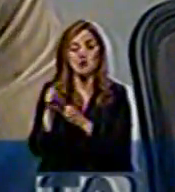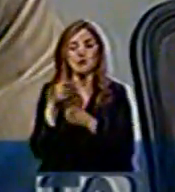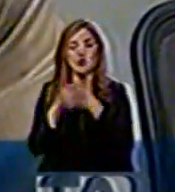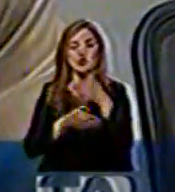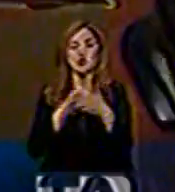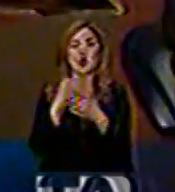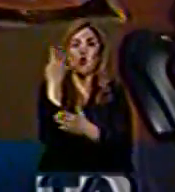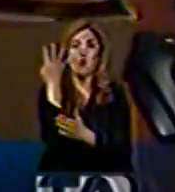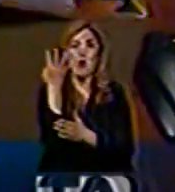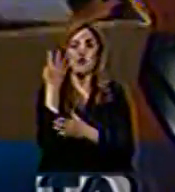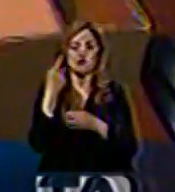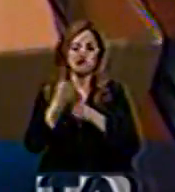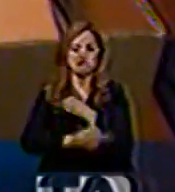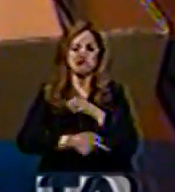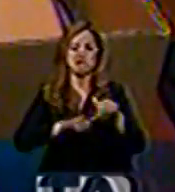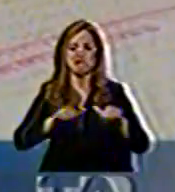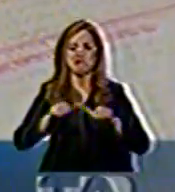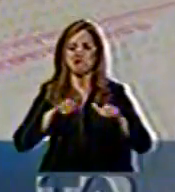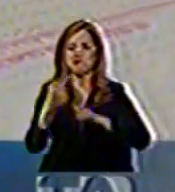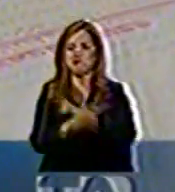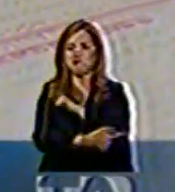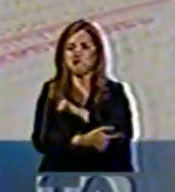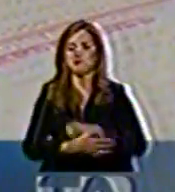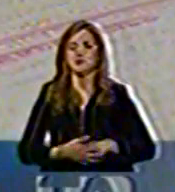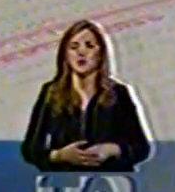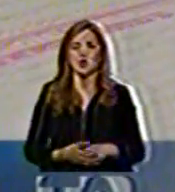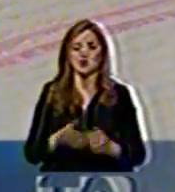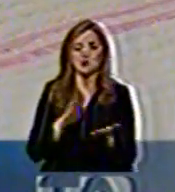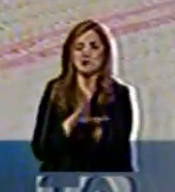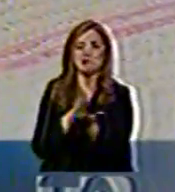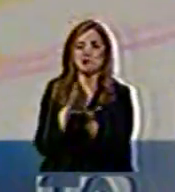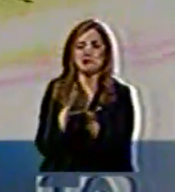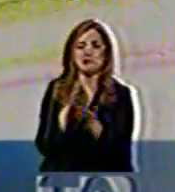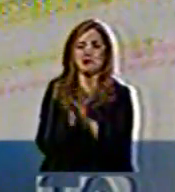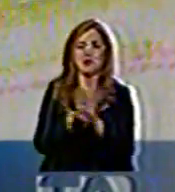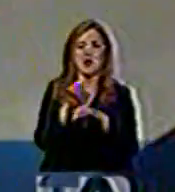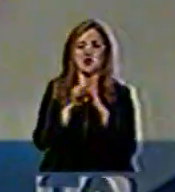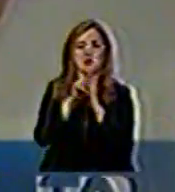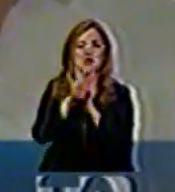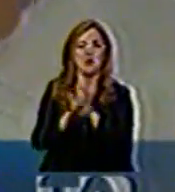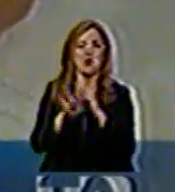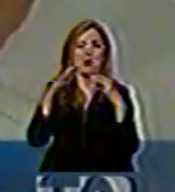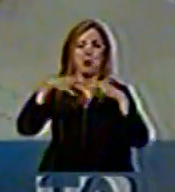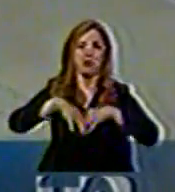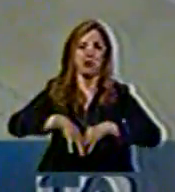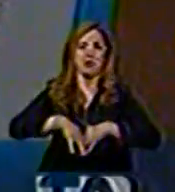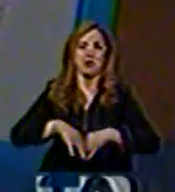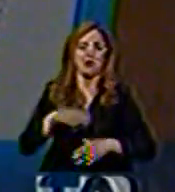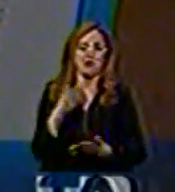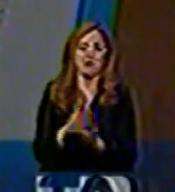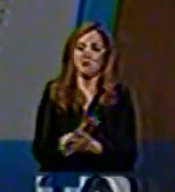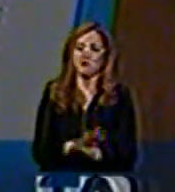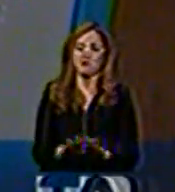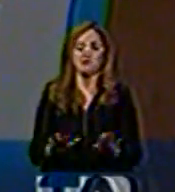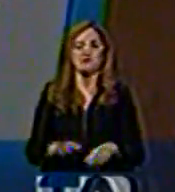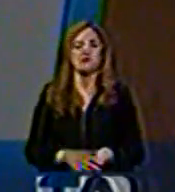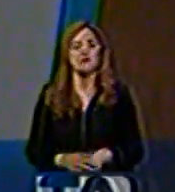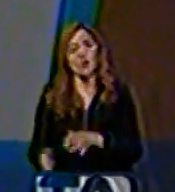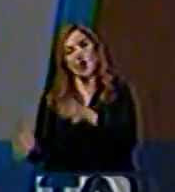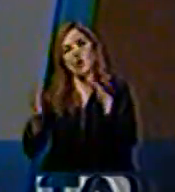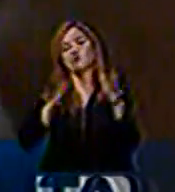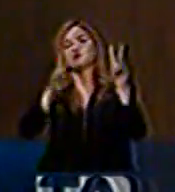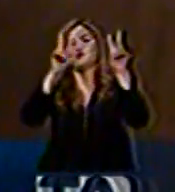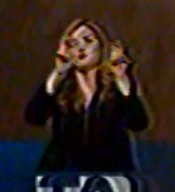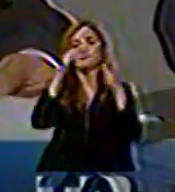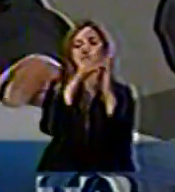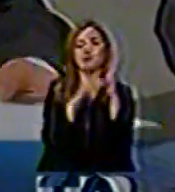inicien 4 sumarios administrativos y acabe su carrera de 24 años. Otro de los casos que se suman a la